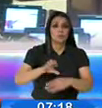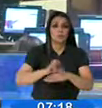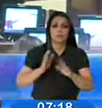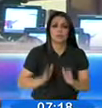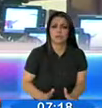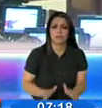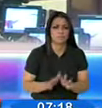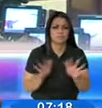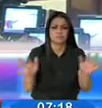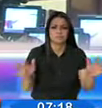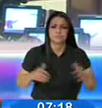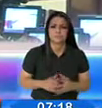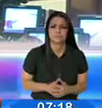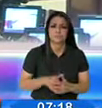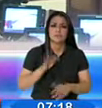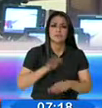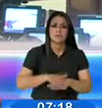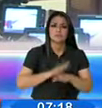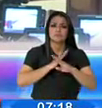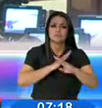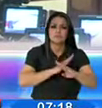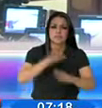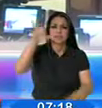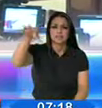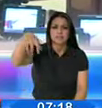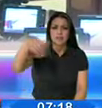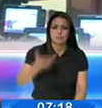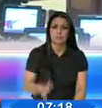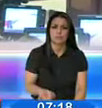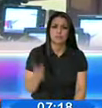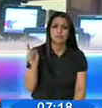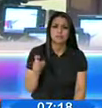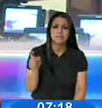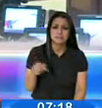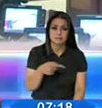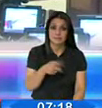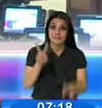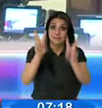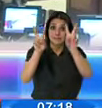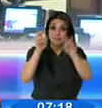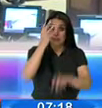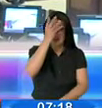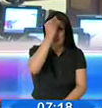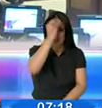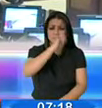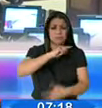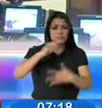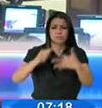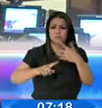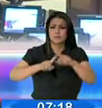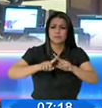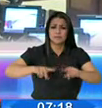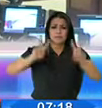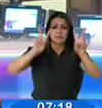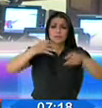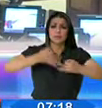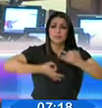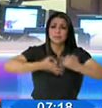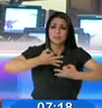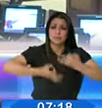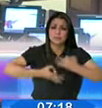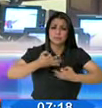en general sobre la defensa que nuestro país ha tenido, no solamente en este caso, sino en muchísimos casos que han tenido